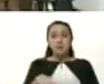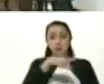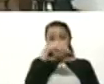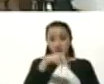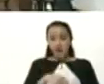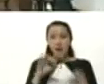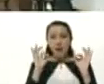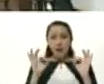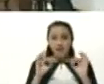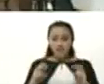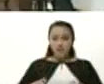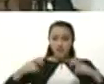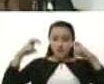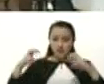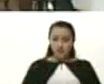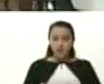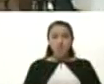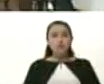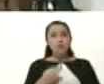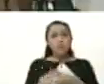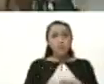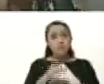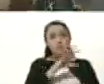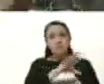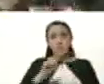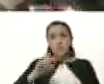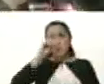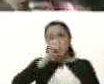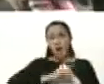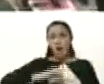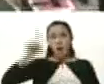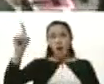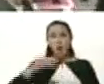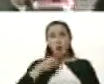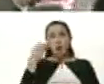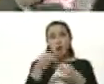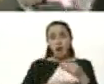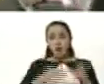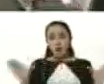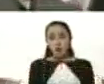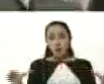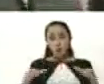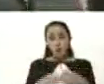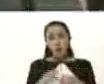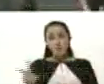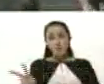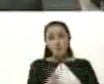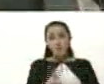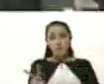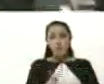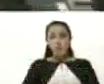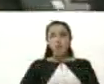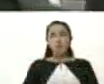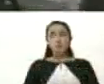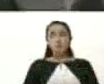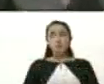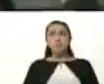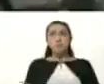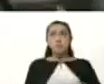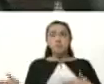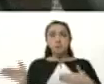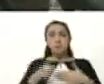como propósito celebrar los 50 años de trayectoria artística de la agrupación venezolana Serenata Guayanesa. Se va a cerrar el